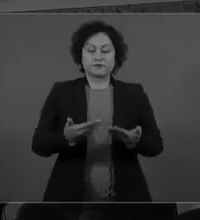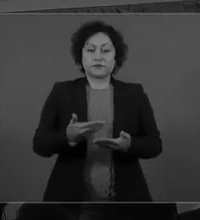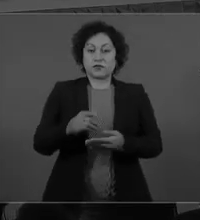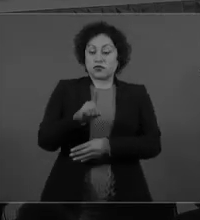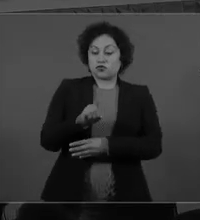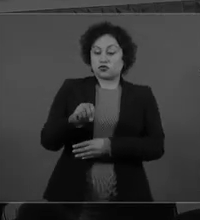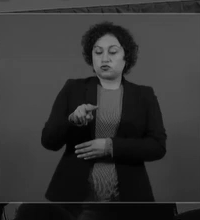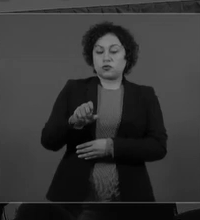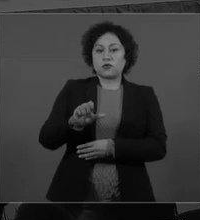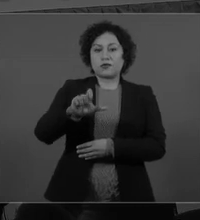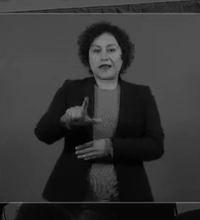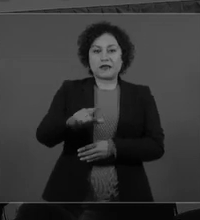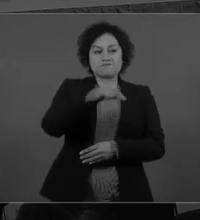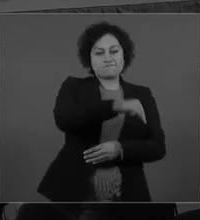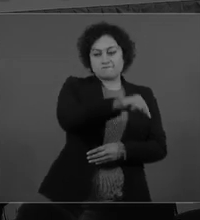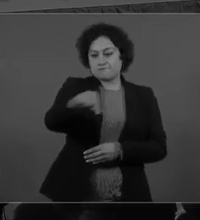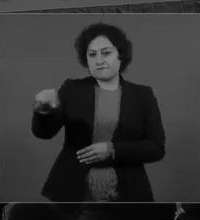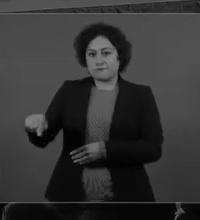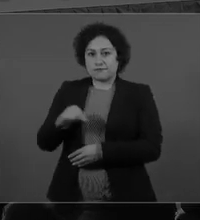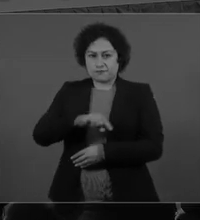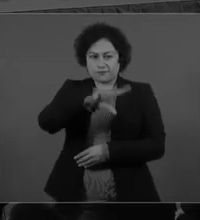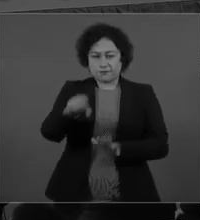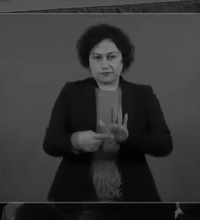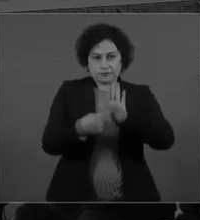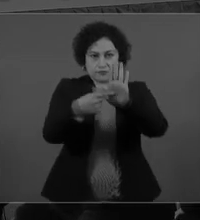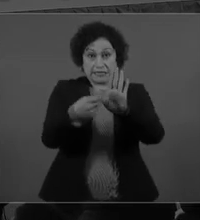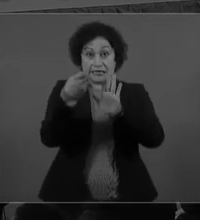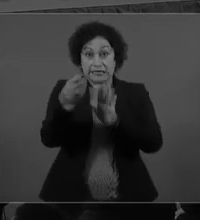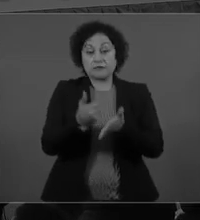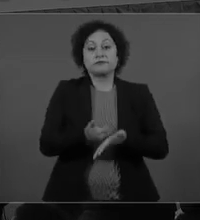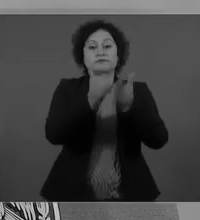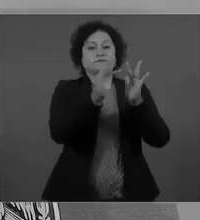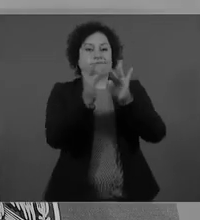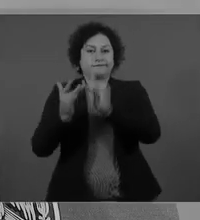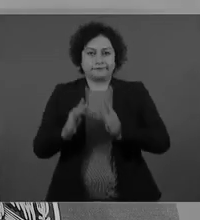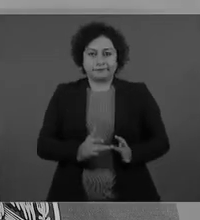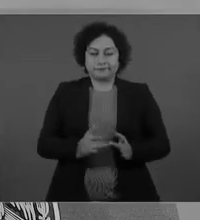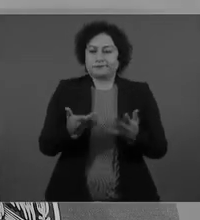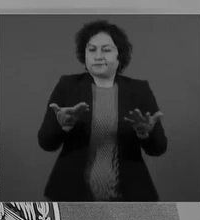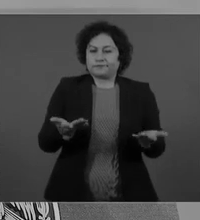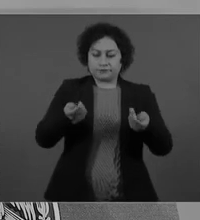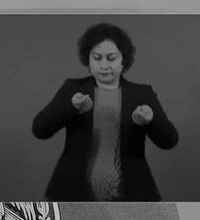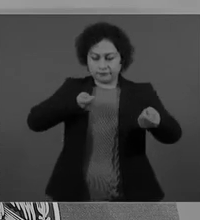son unos centros de control más pequeños que ahorita les enseñaremos. La que sigue, por favor. ¿Qué controla?